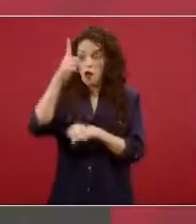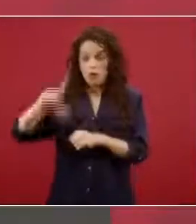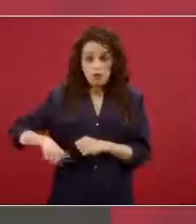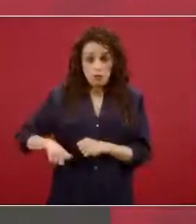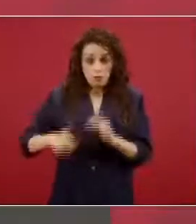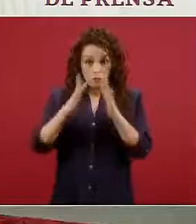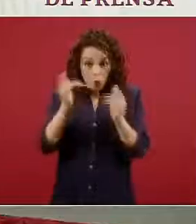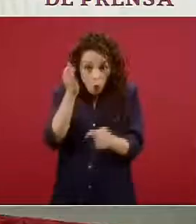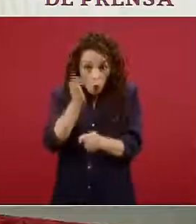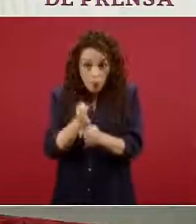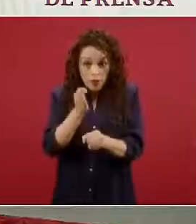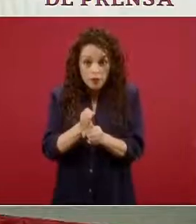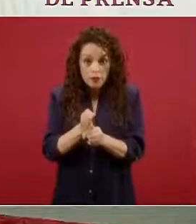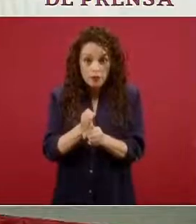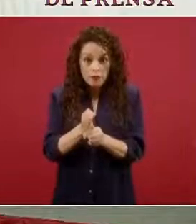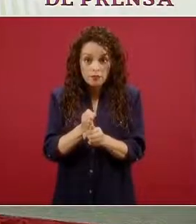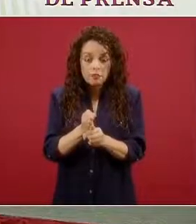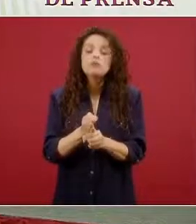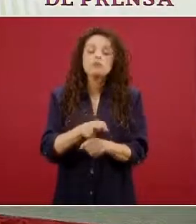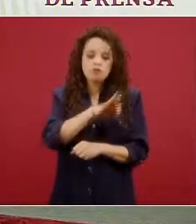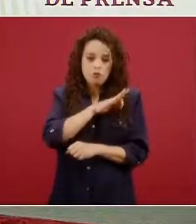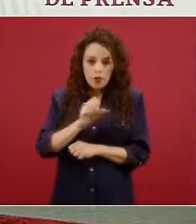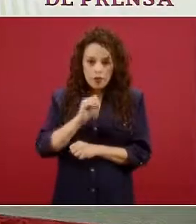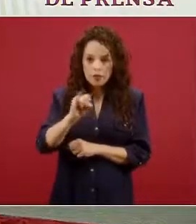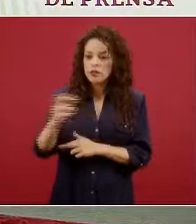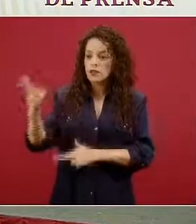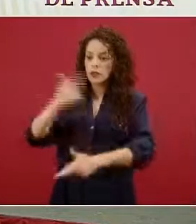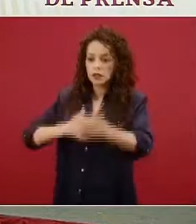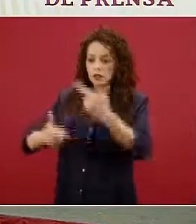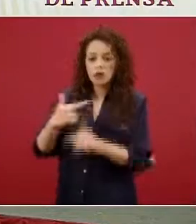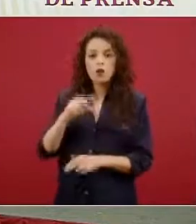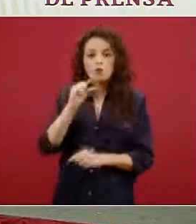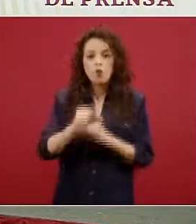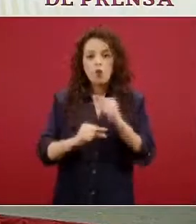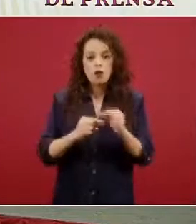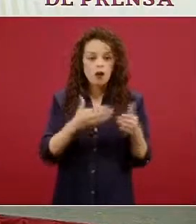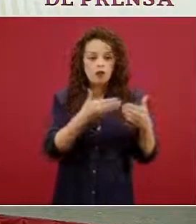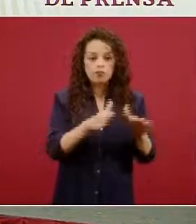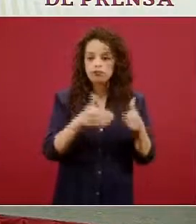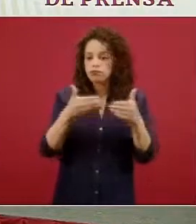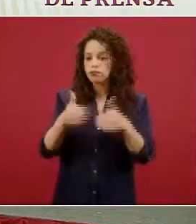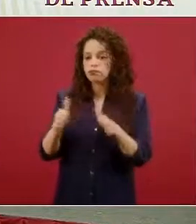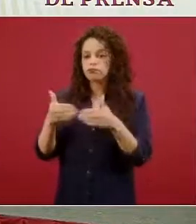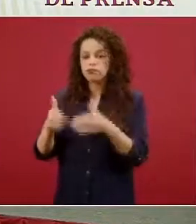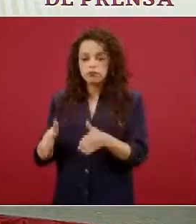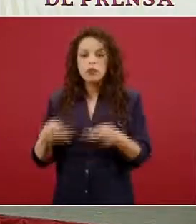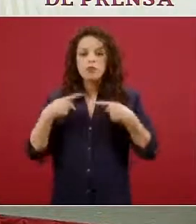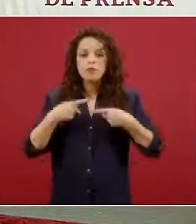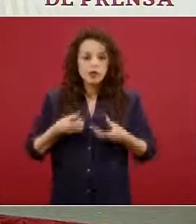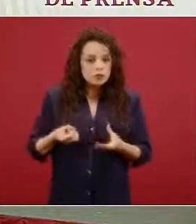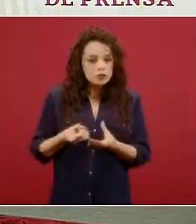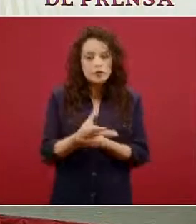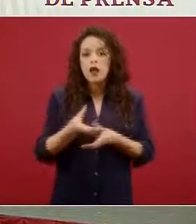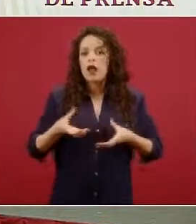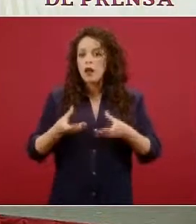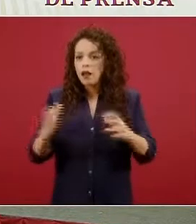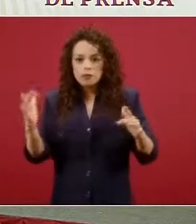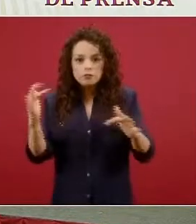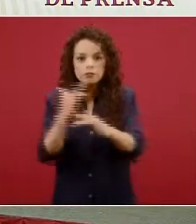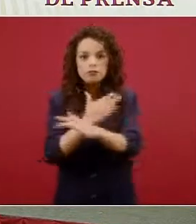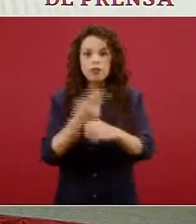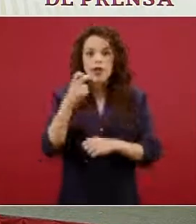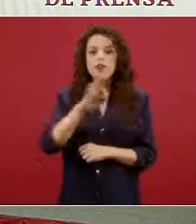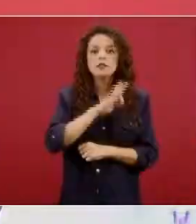este momento, entonces se puede regresar a liberar la movilidad en el espacio público y por lo tanto ayudar a